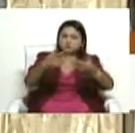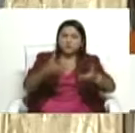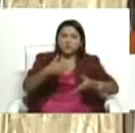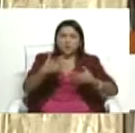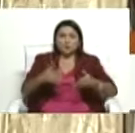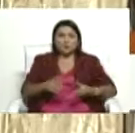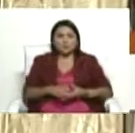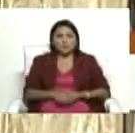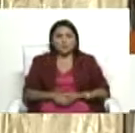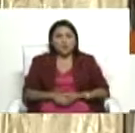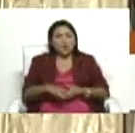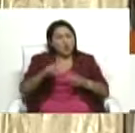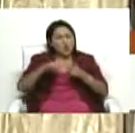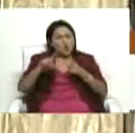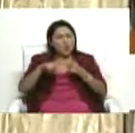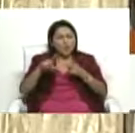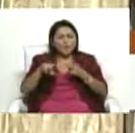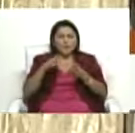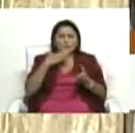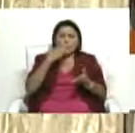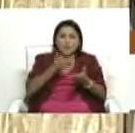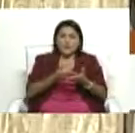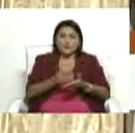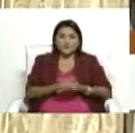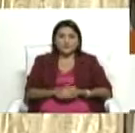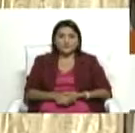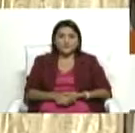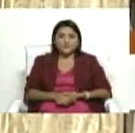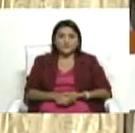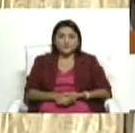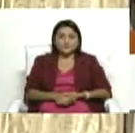en otras propuestas y en otros acuerdos.